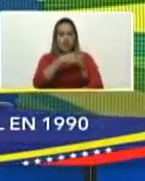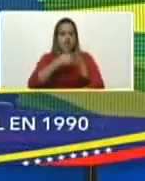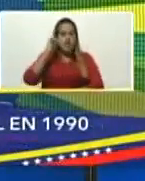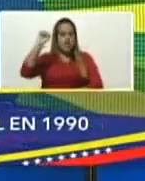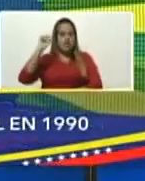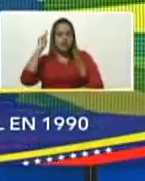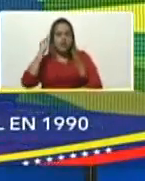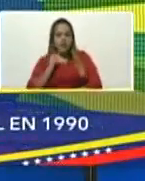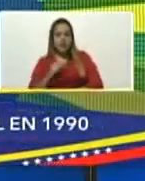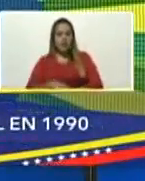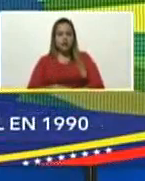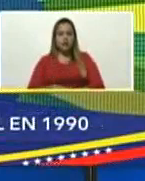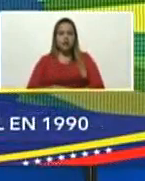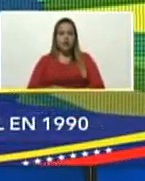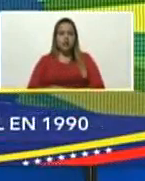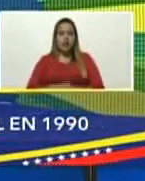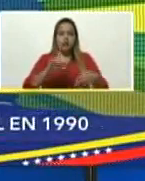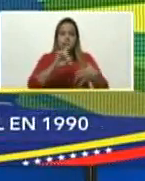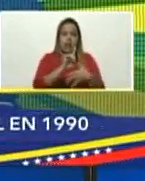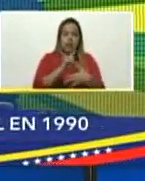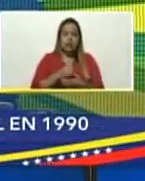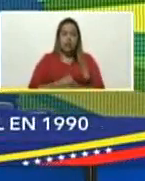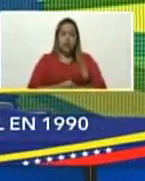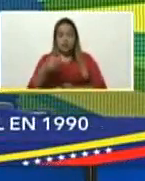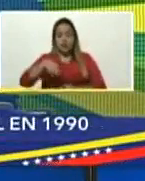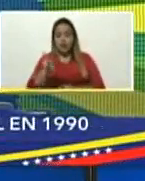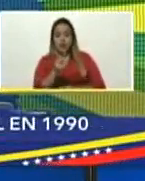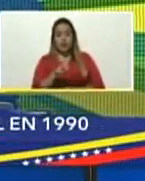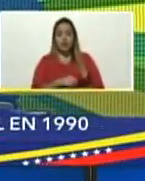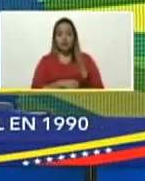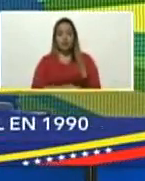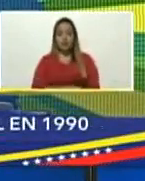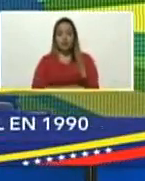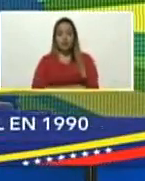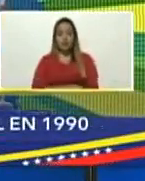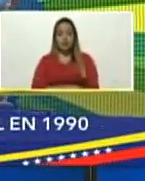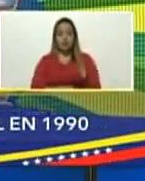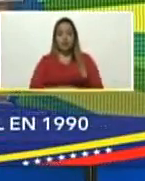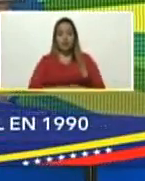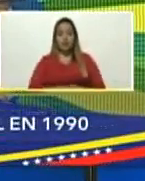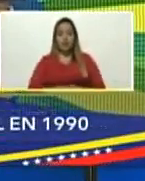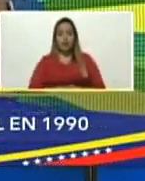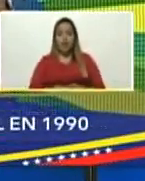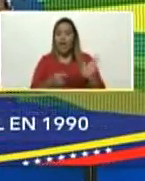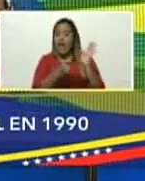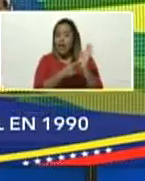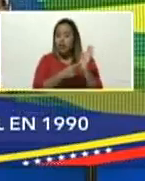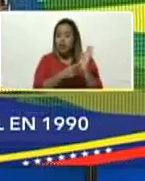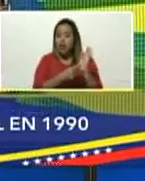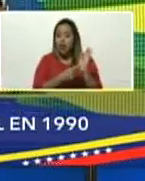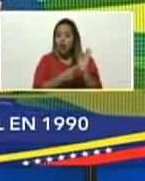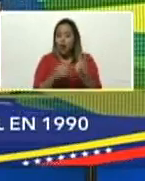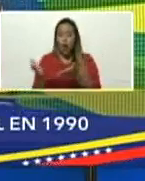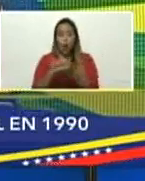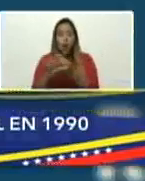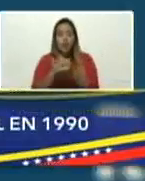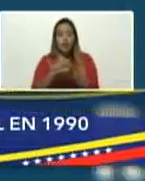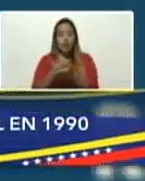bolivariano, indoamericano, cristiano de Venezuela. Este es un libro fundacional. Yo lo